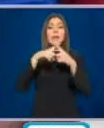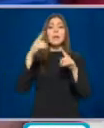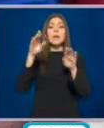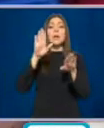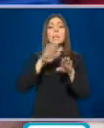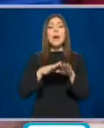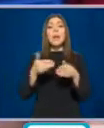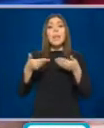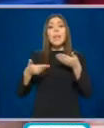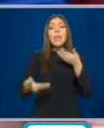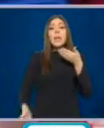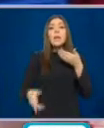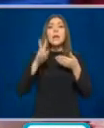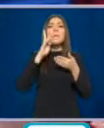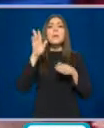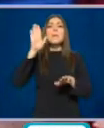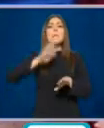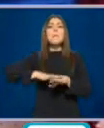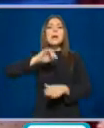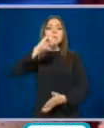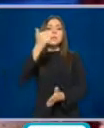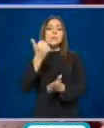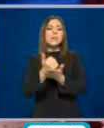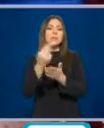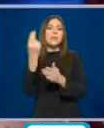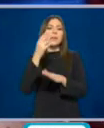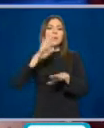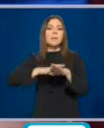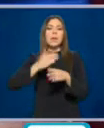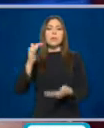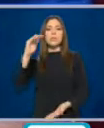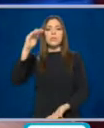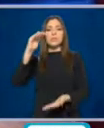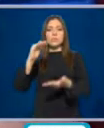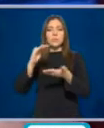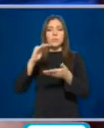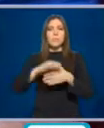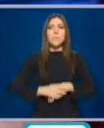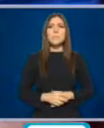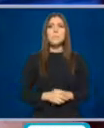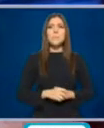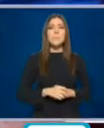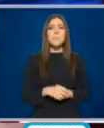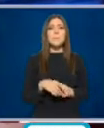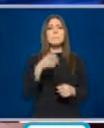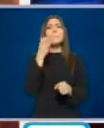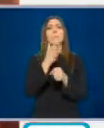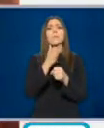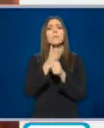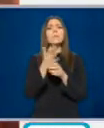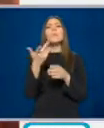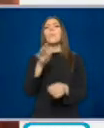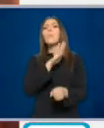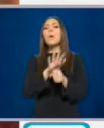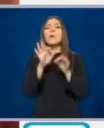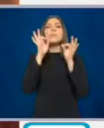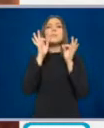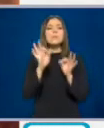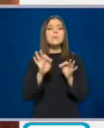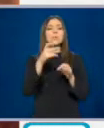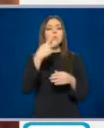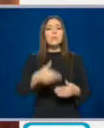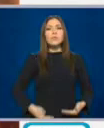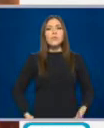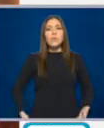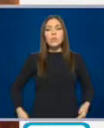es justo lo que estamos viendo. Oye, Wendy, pero ¿dónde queda entonces la medida correcta de un short corto para que no se vea